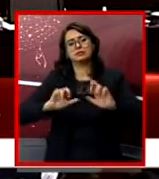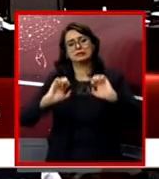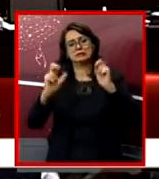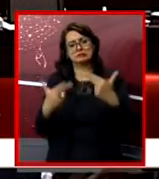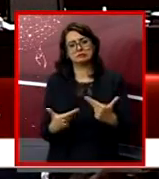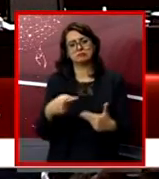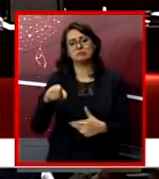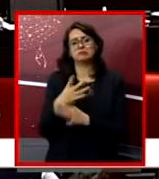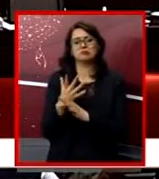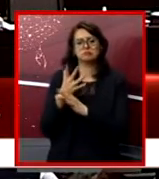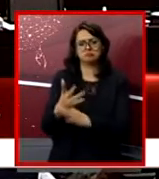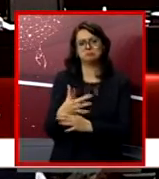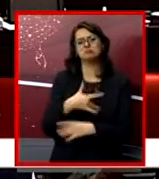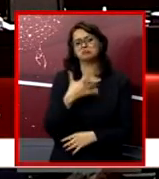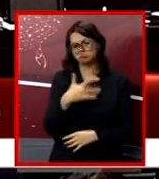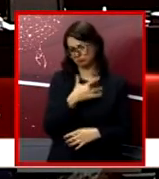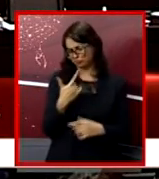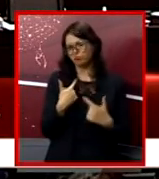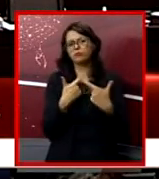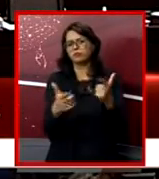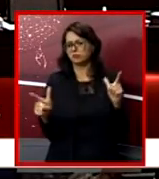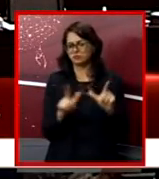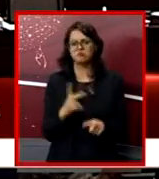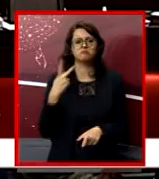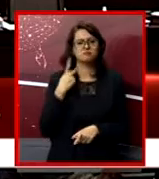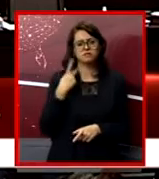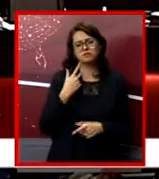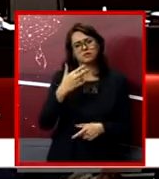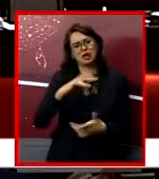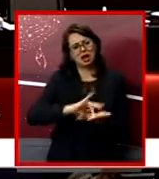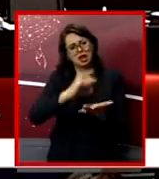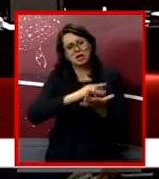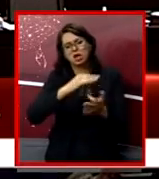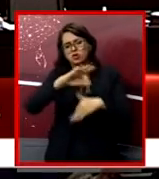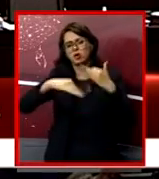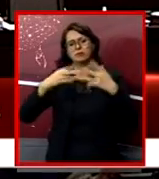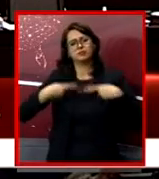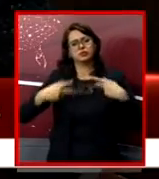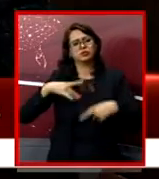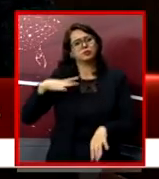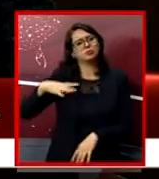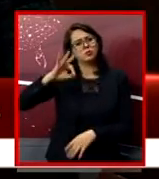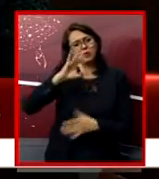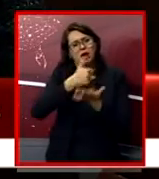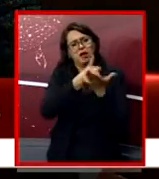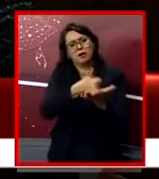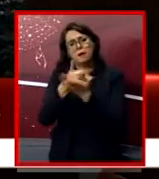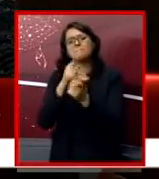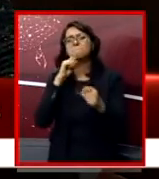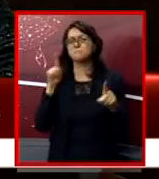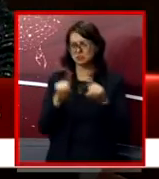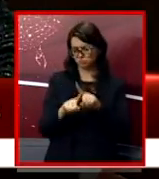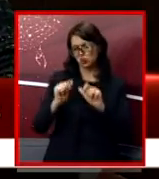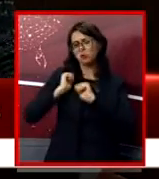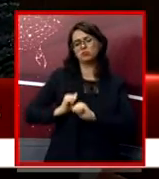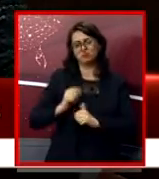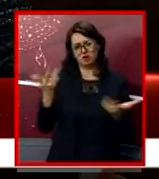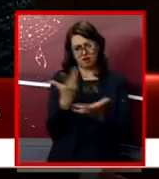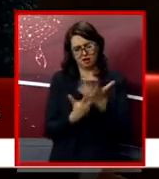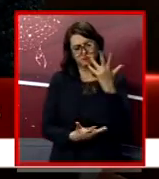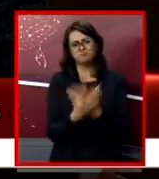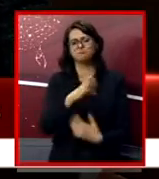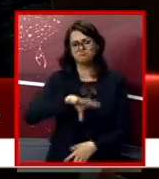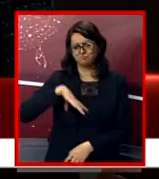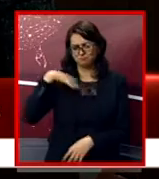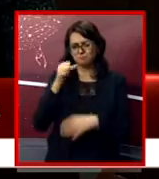expresó el reconocimiento de su partido a todos los voluntarios que han asistido en la tragedia, así como las autoridades que han puesto su mejor esfuerzo en atender.